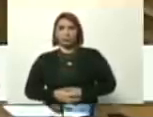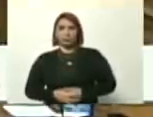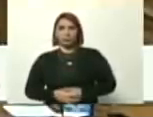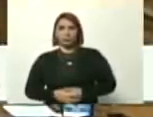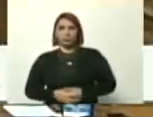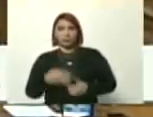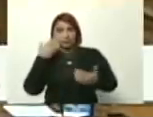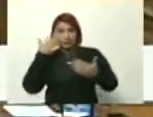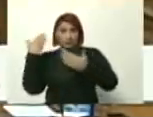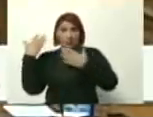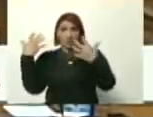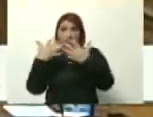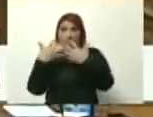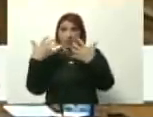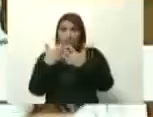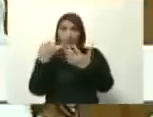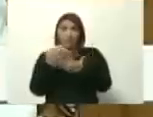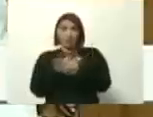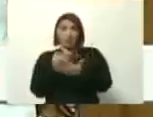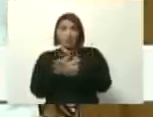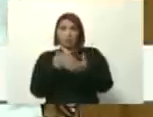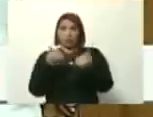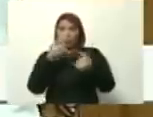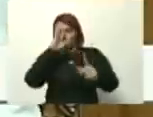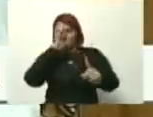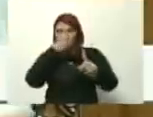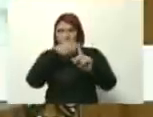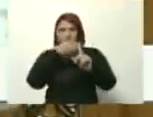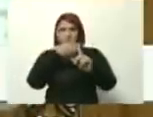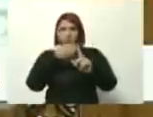Esta guerra económica se enfocó